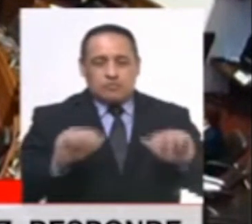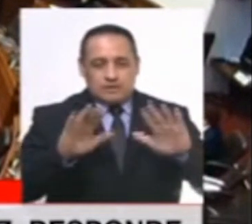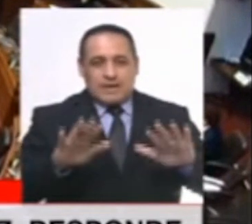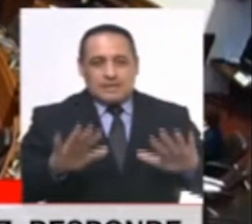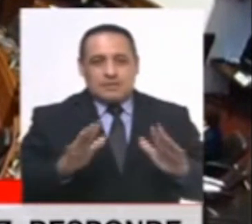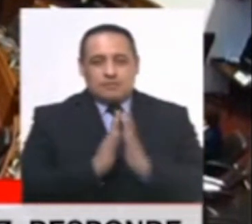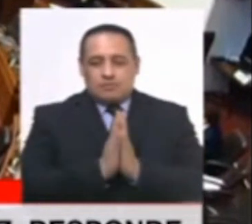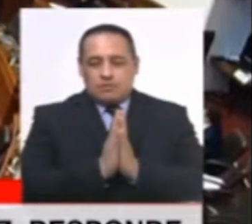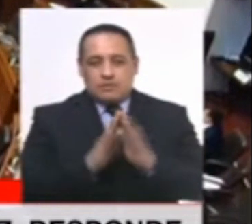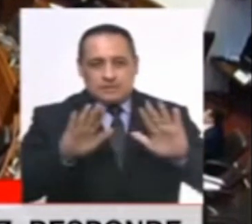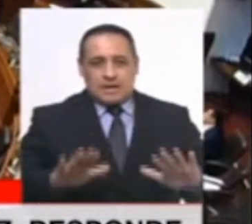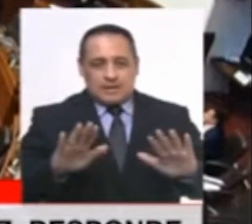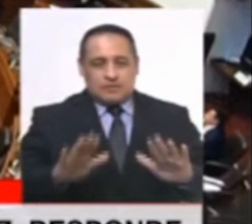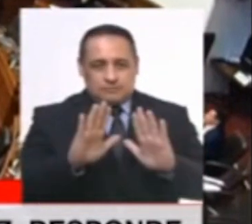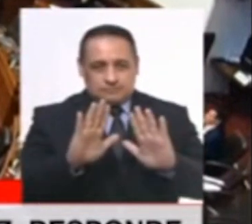Cálmese.